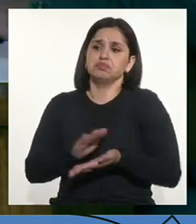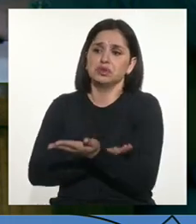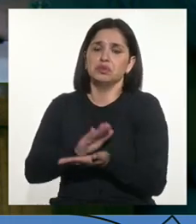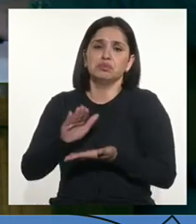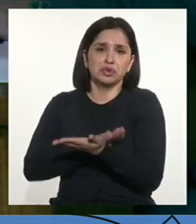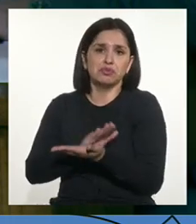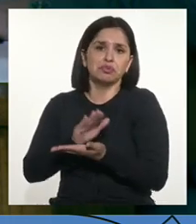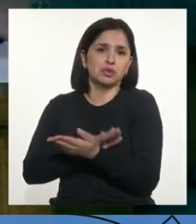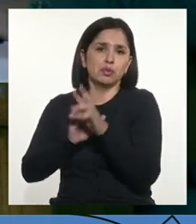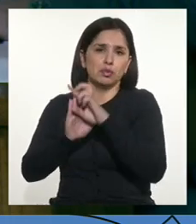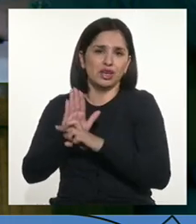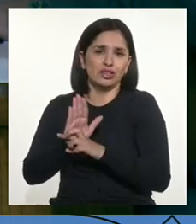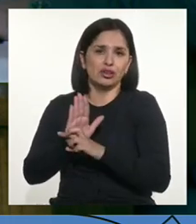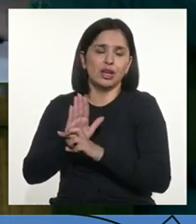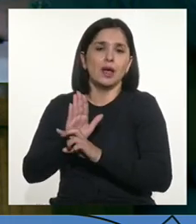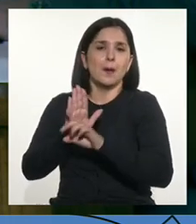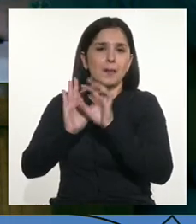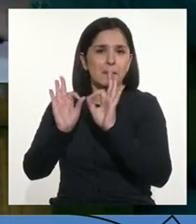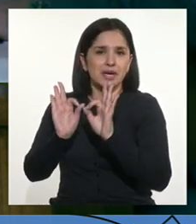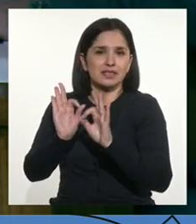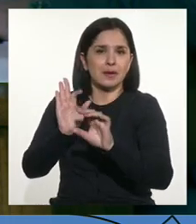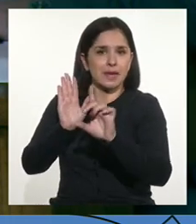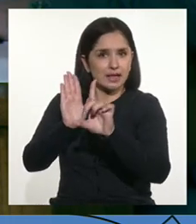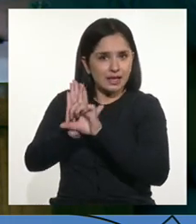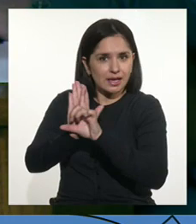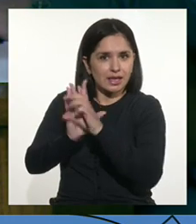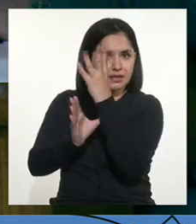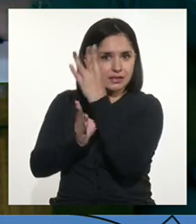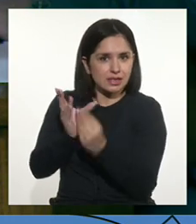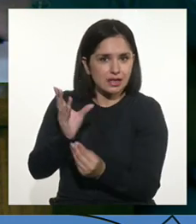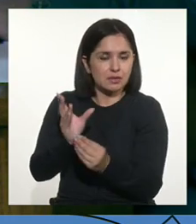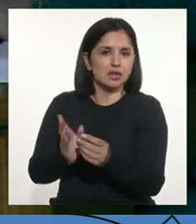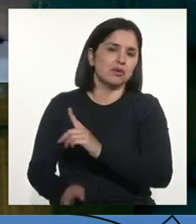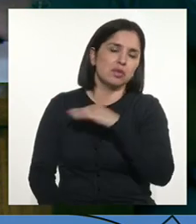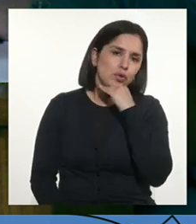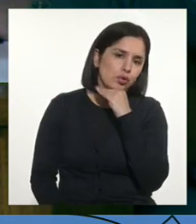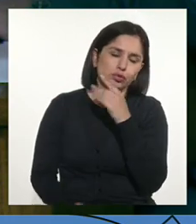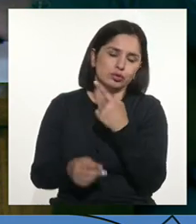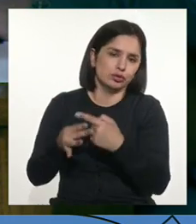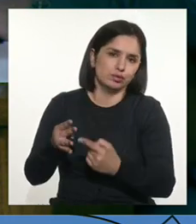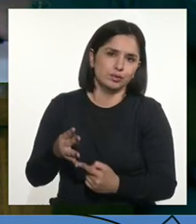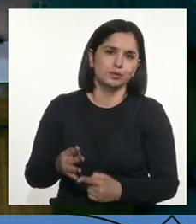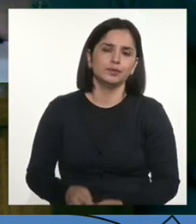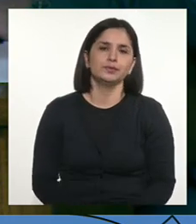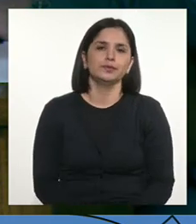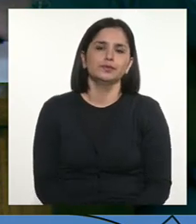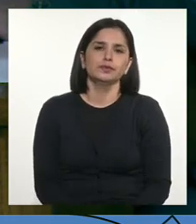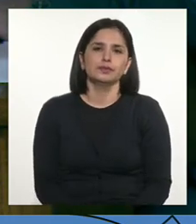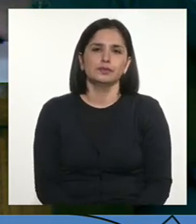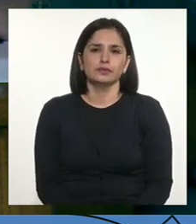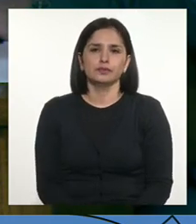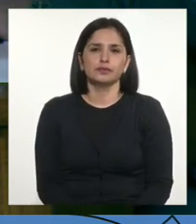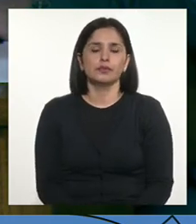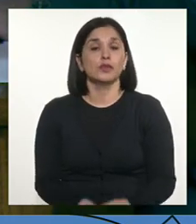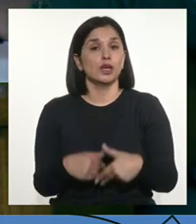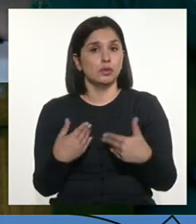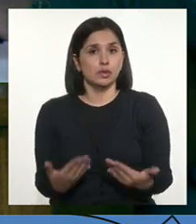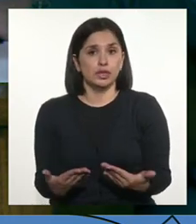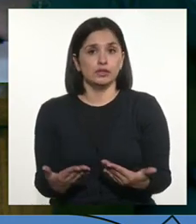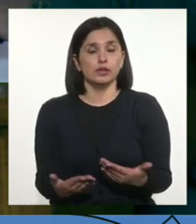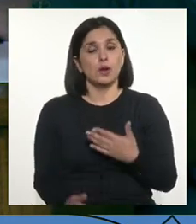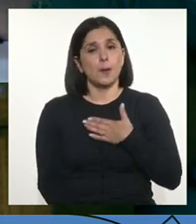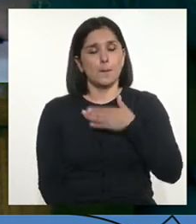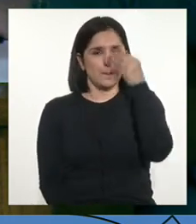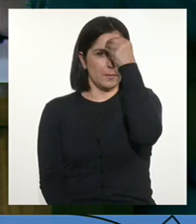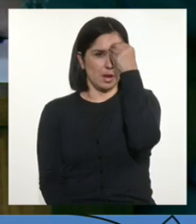que se deroguen expresamente leyes que considera que están entre su uso son obsoletas o han sido tácitamente derogadas y por tanto me